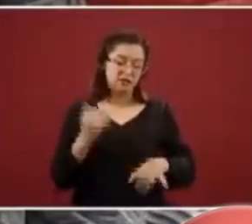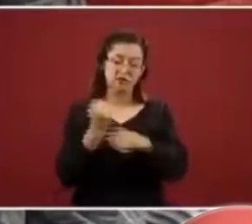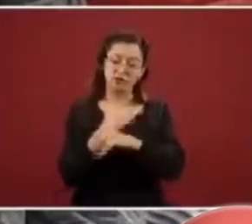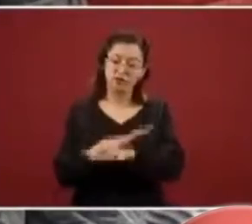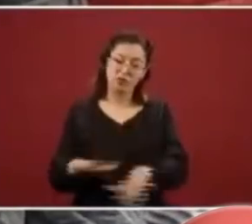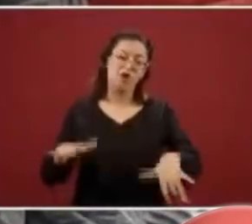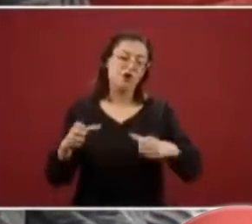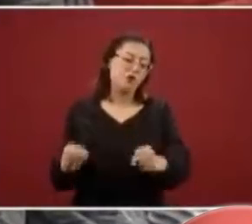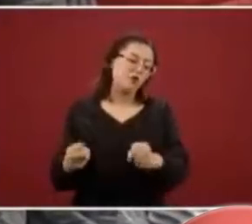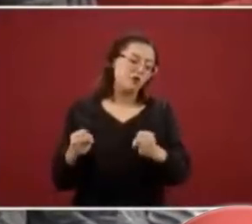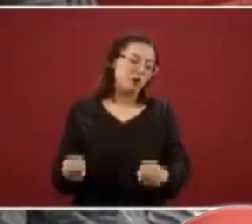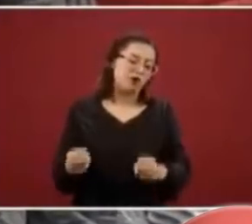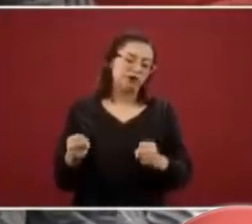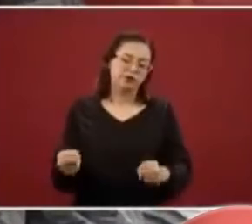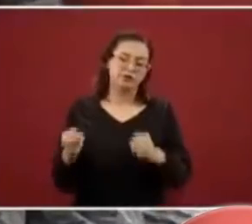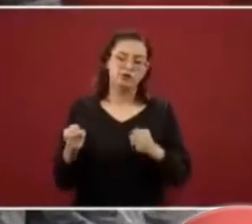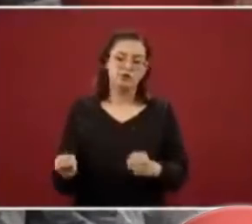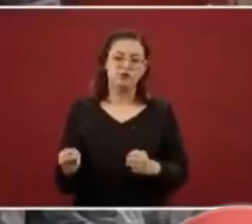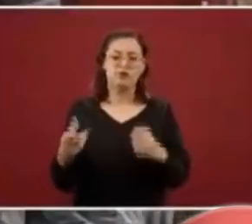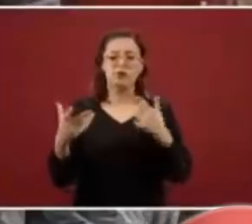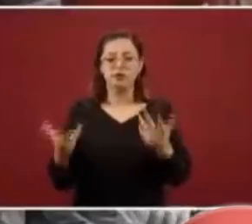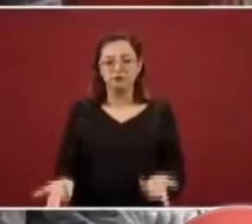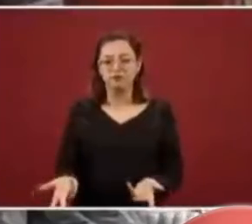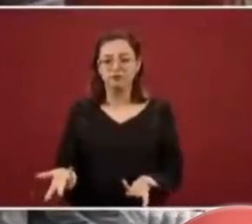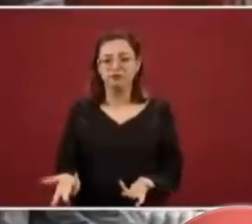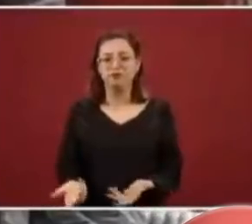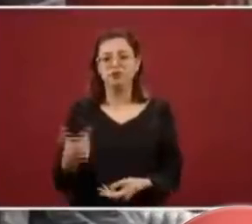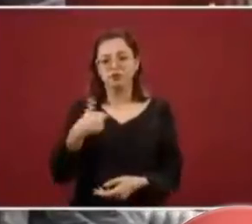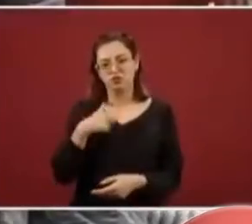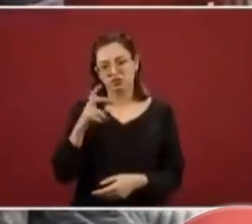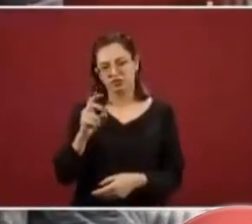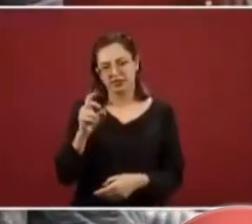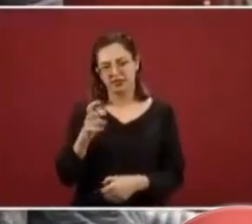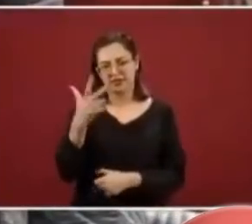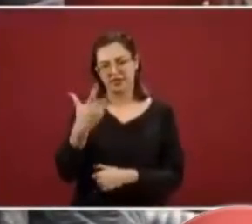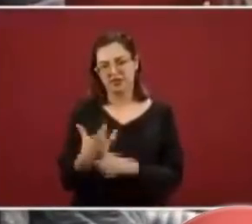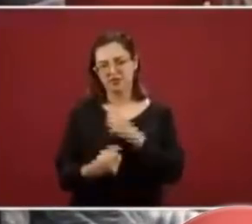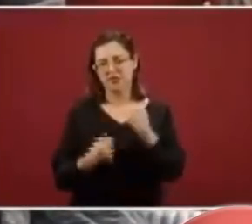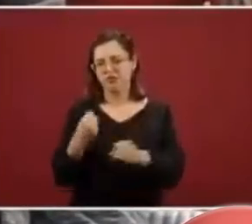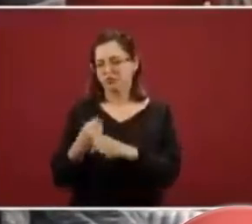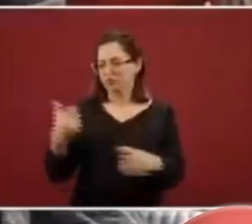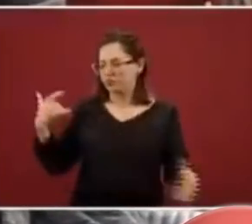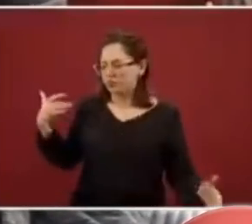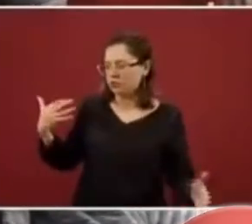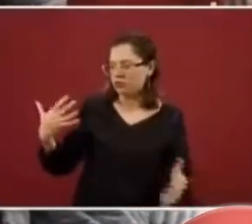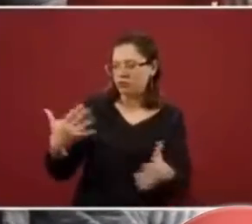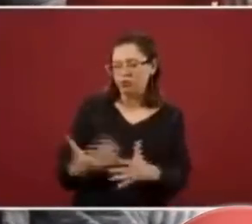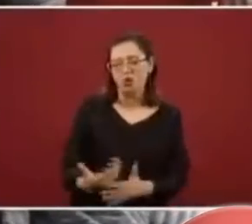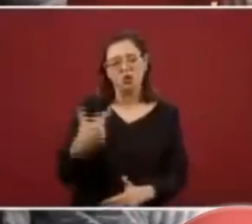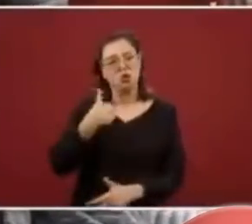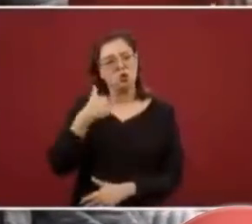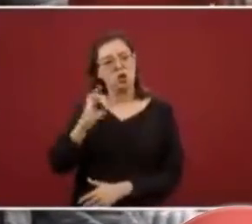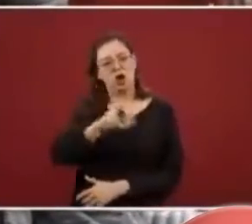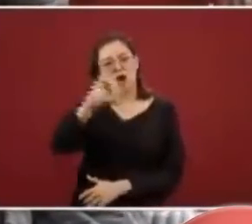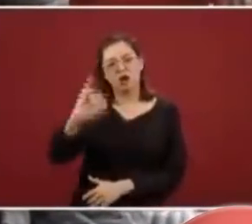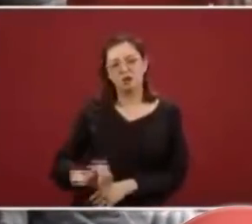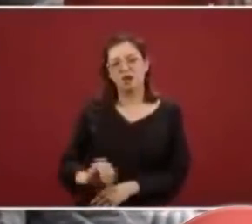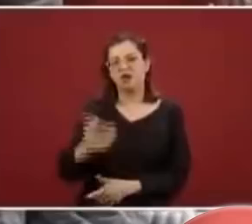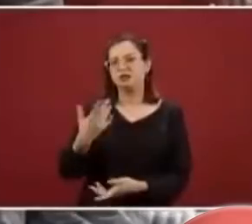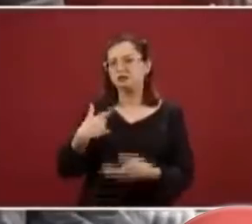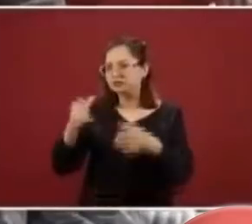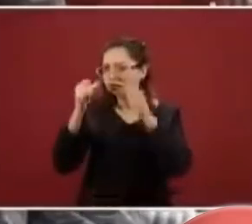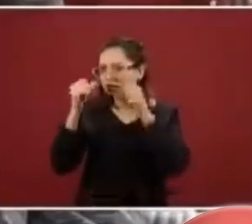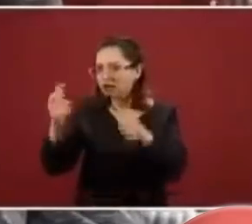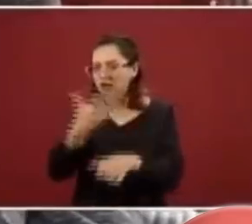con expresiones, y yo soy la decana de La Fuente, llevo 38 años ahí, que yo nunca había escuchado a un presidente. Usted dice